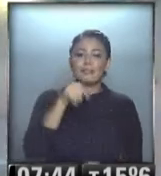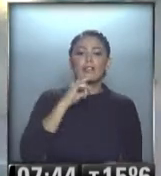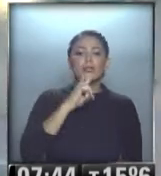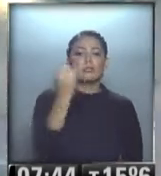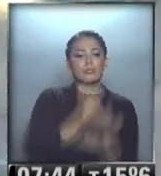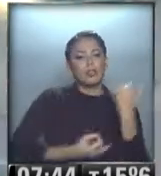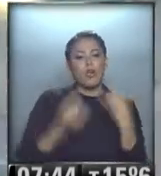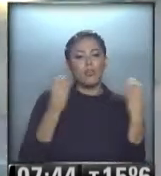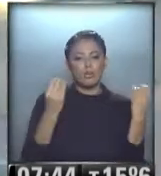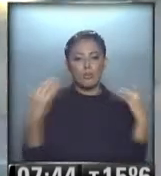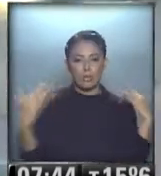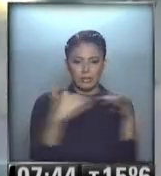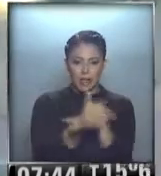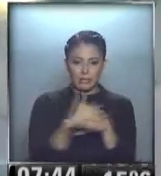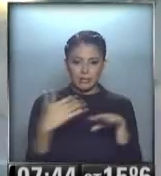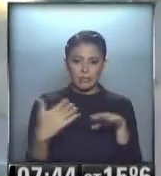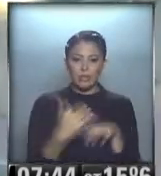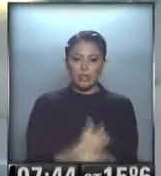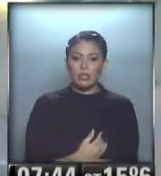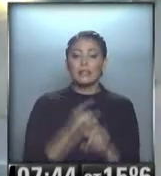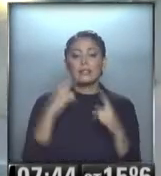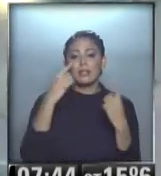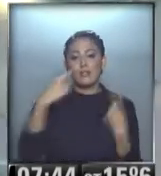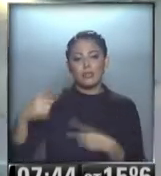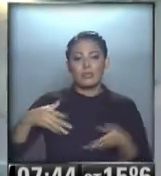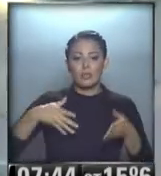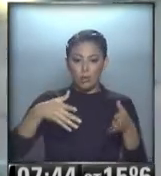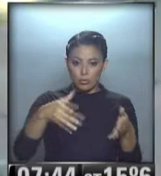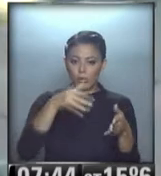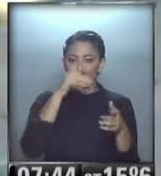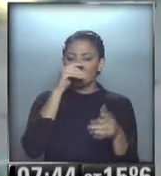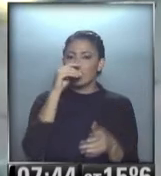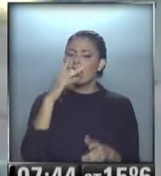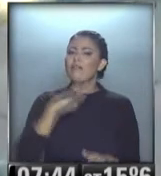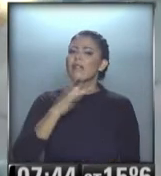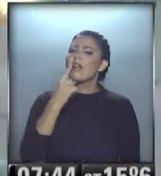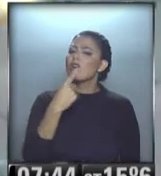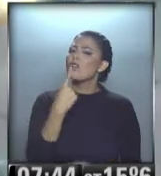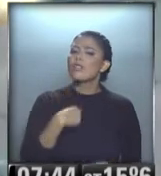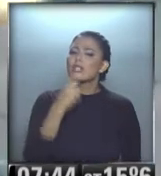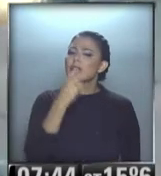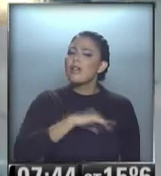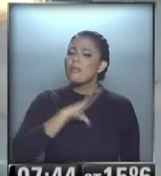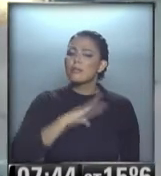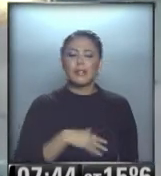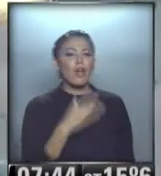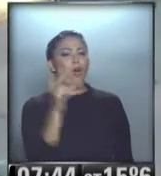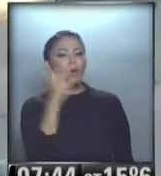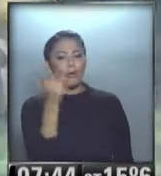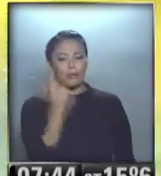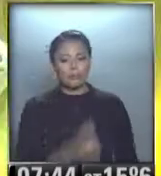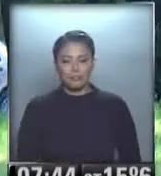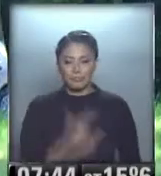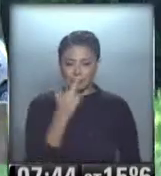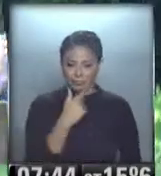diga el estado del tránsito de las rutas nacionales y provinciales y no nos dijo si estaba enamorado. Hugo, adelante. Hola, buen